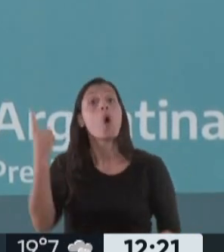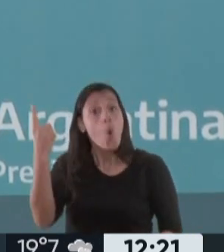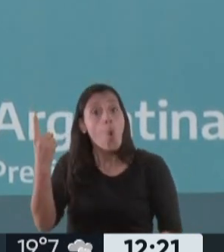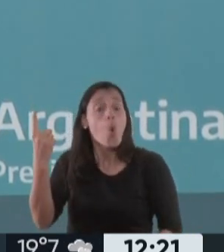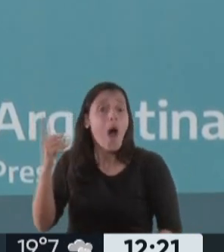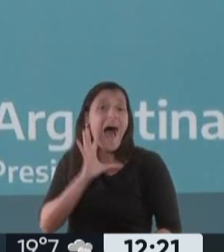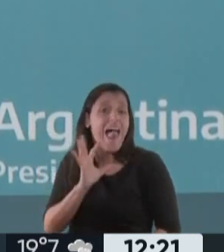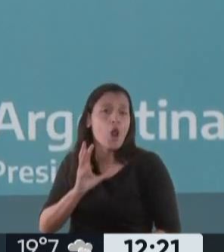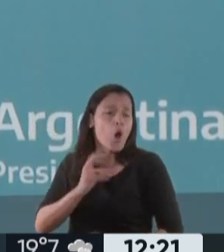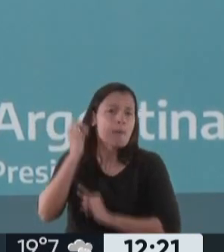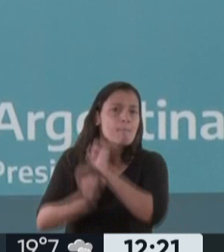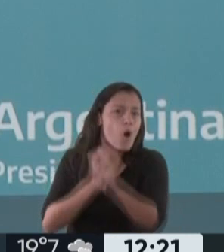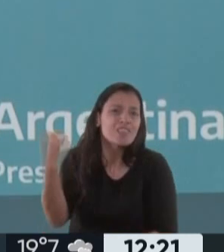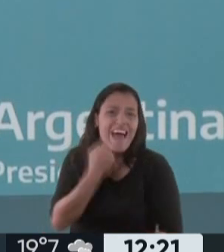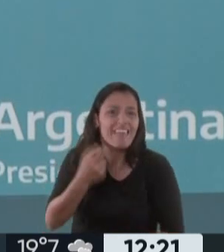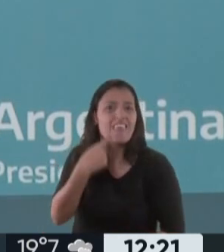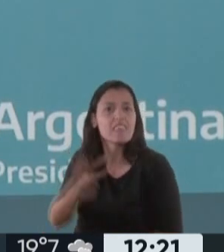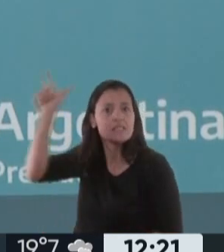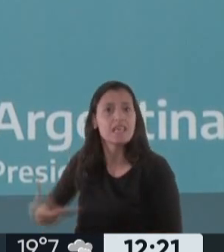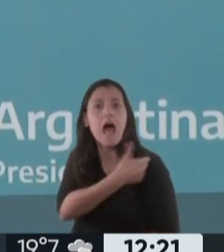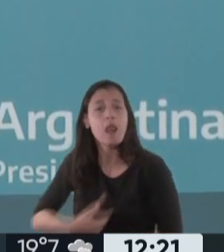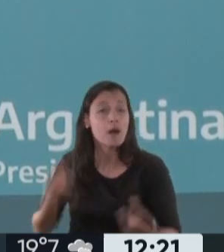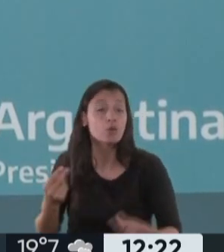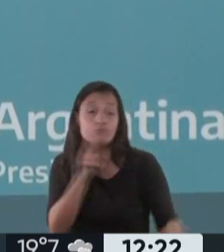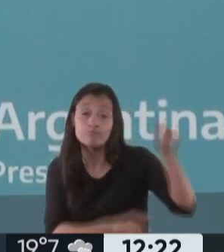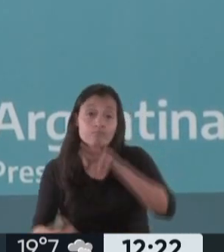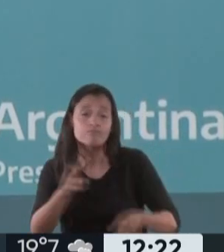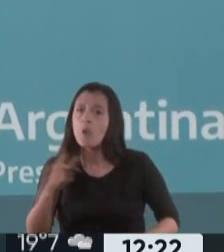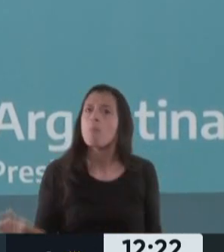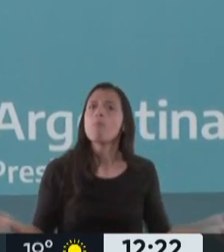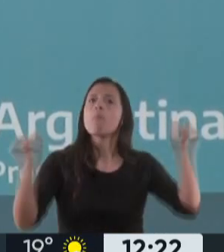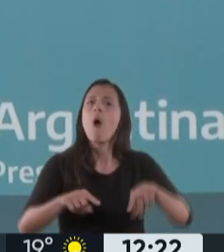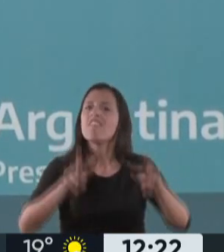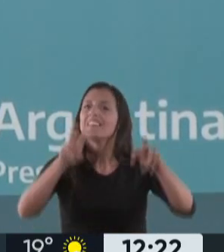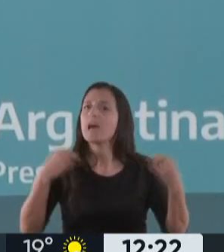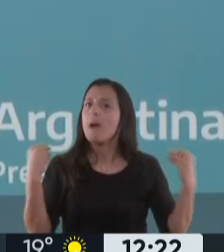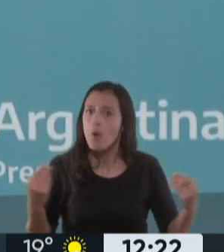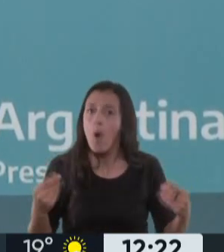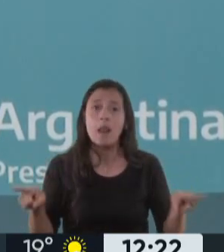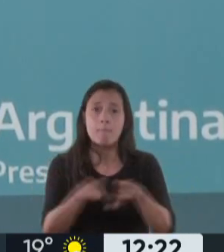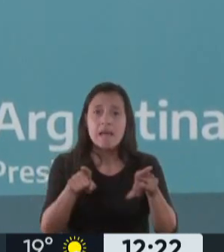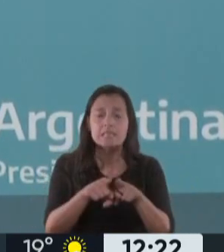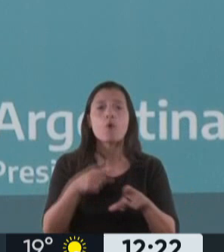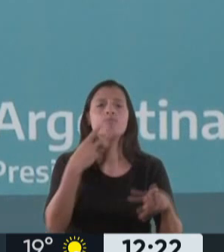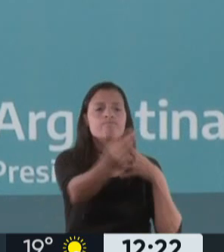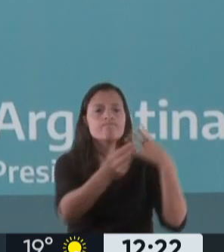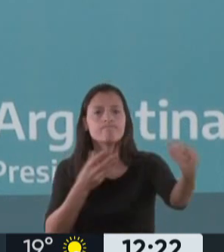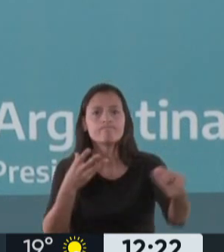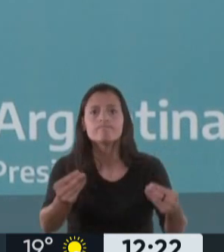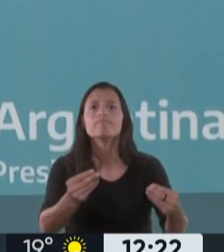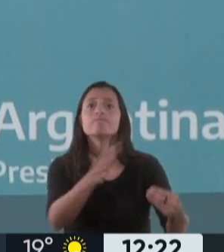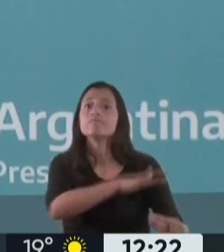presidente que tiene que ver con volver a poner obviamente en el centro de la escena que ese acompañamiento no